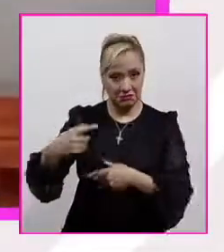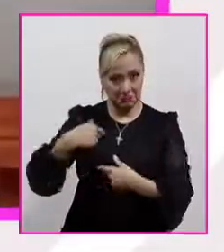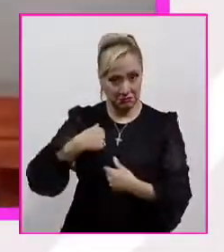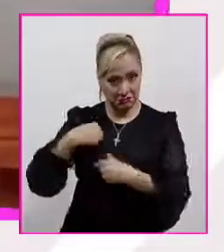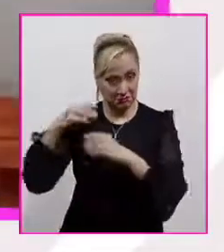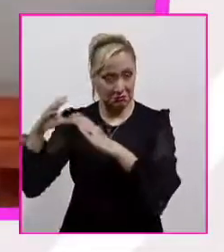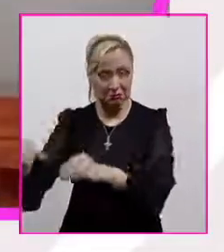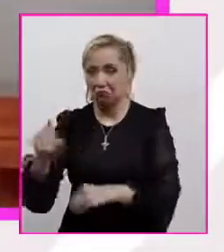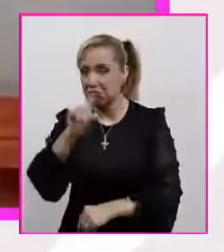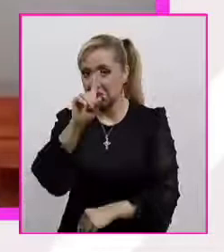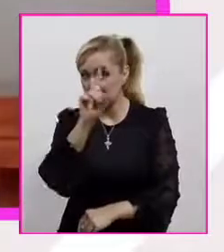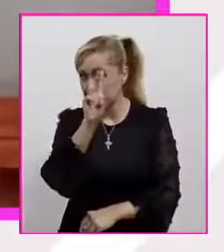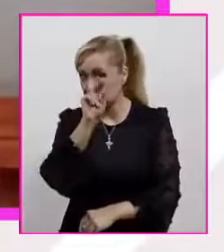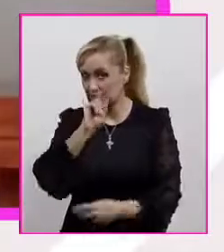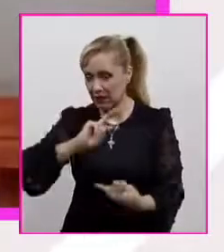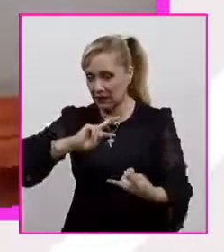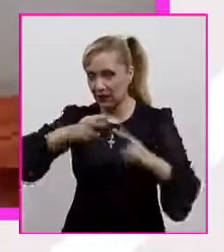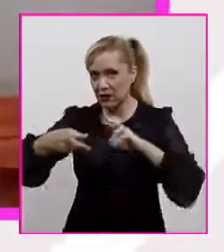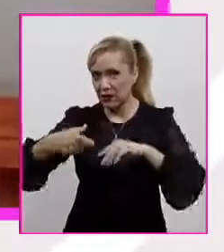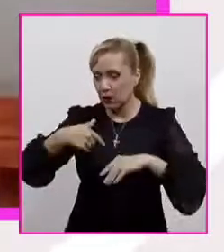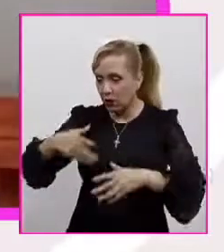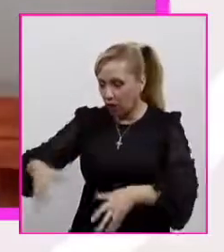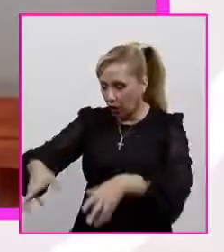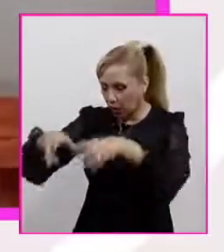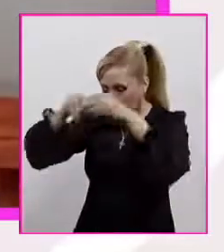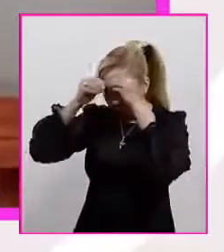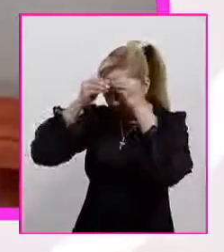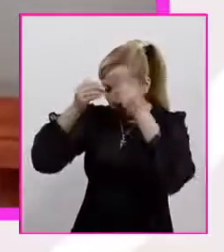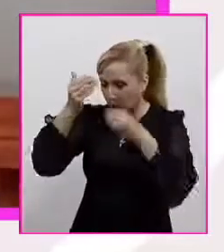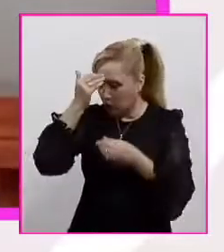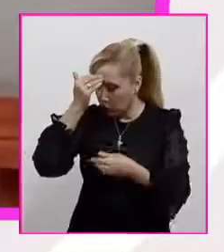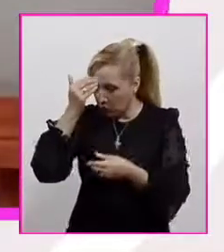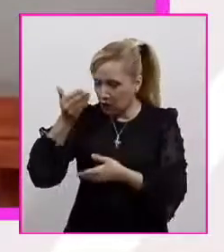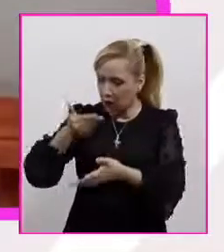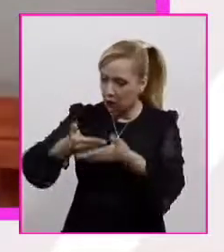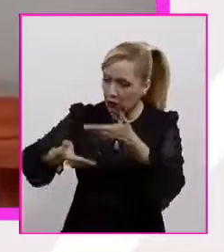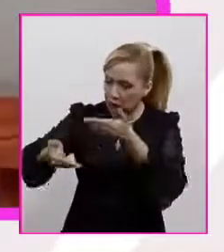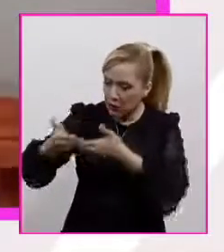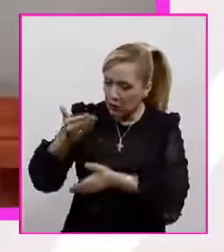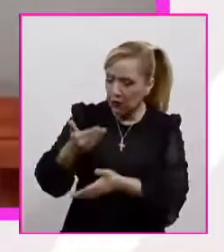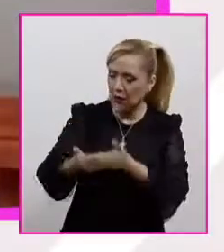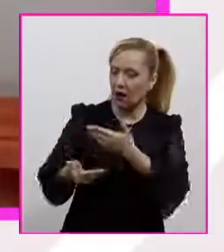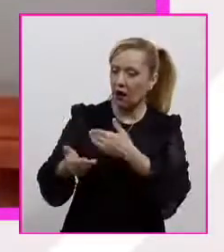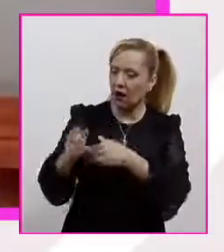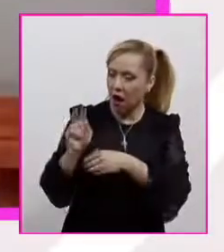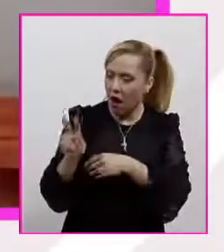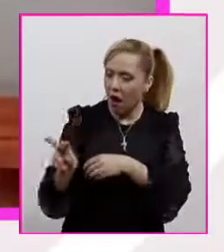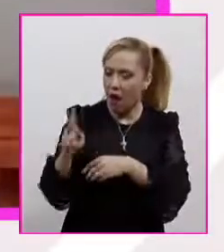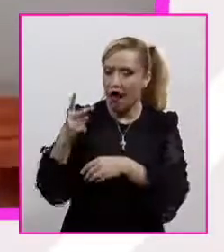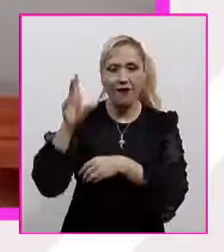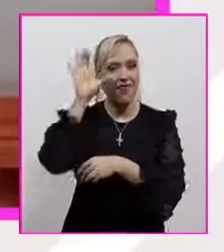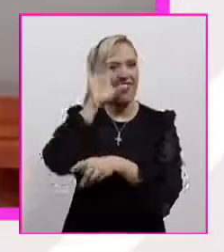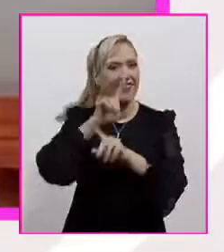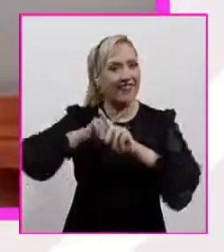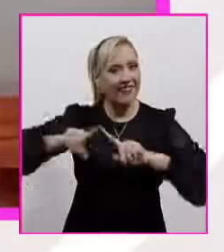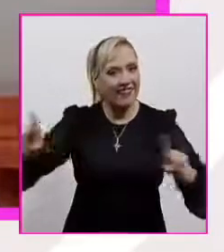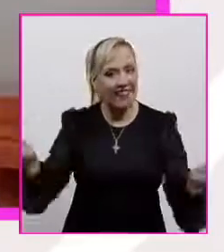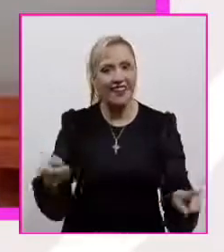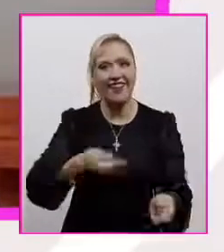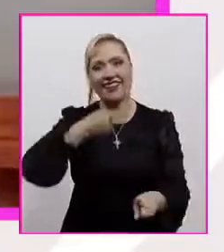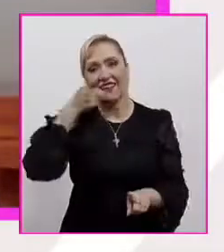y de conocerles y de tener la oportunidad de convivir con culturas distintas,